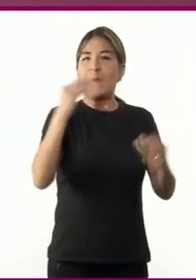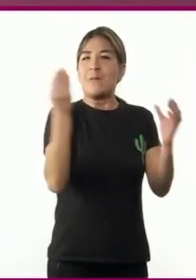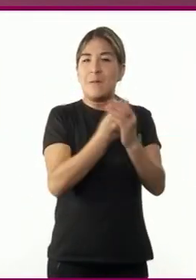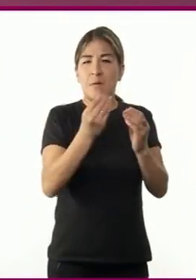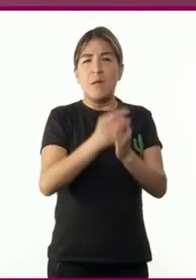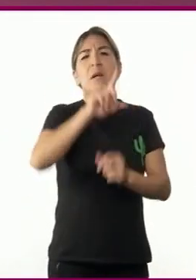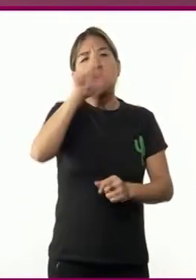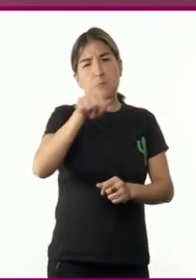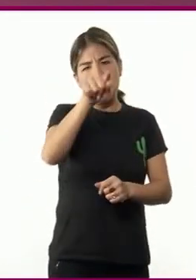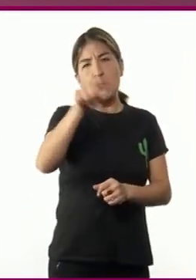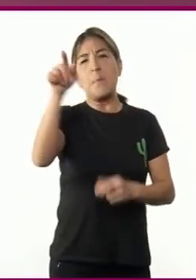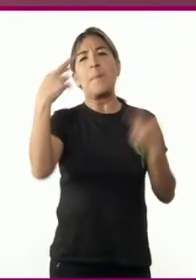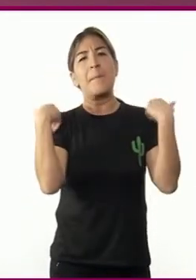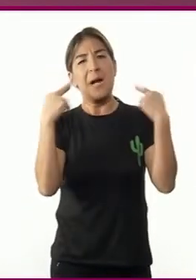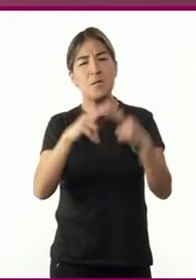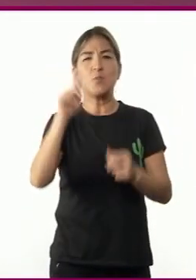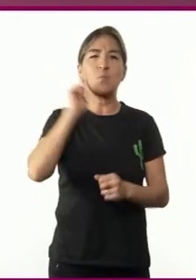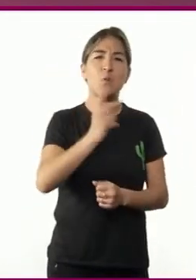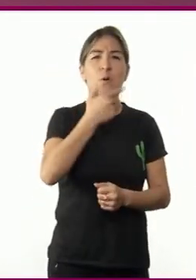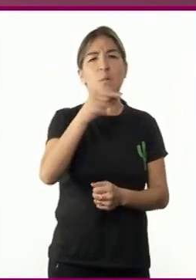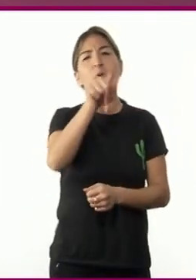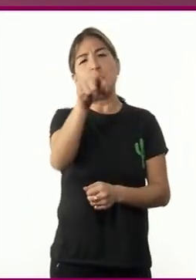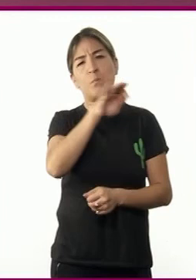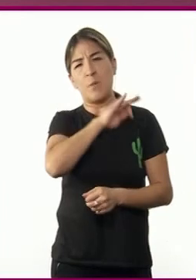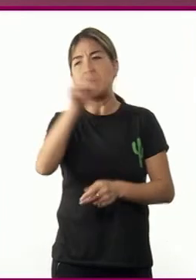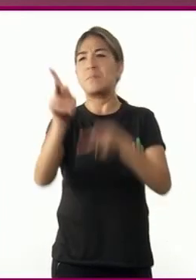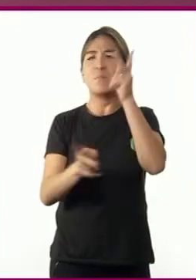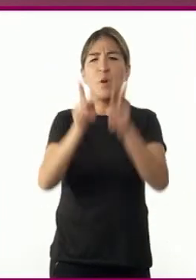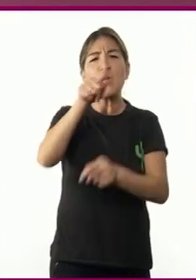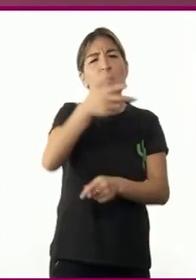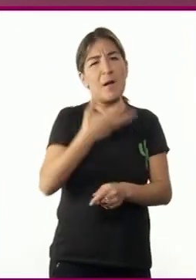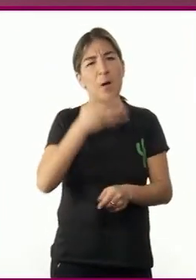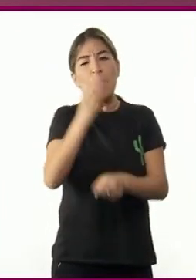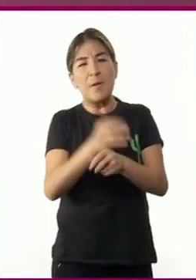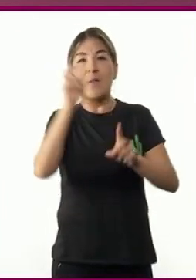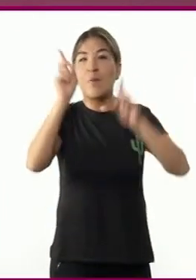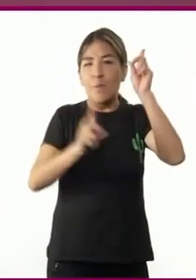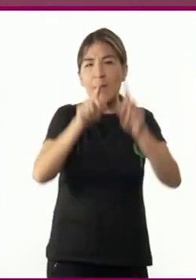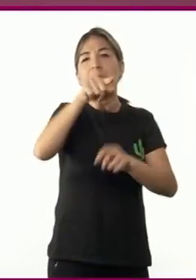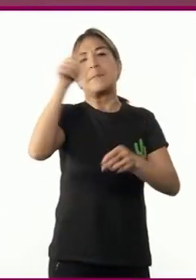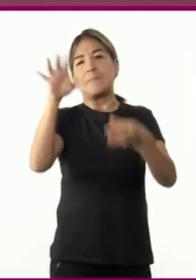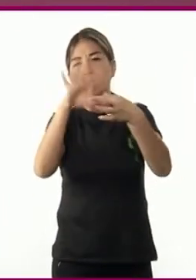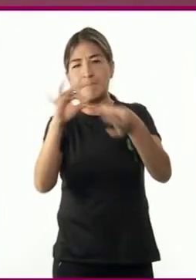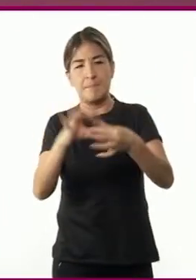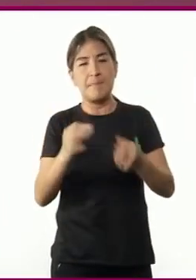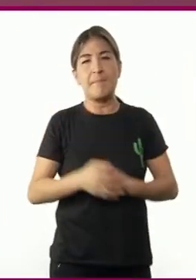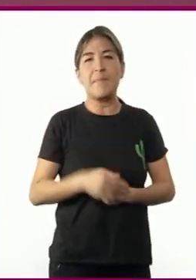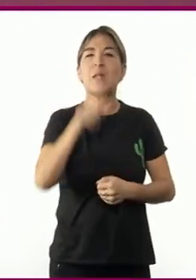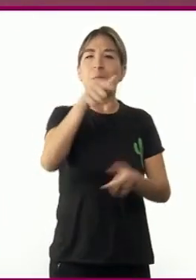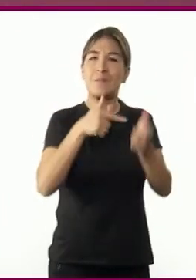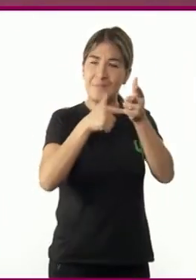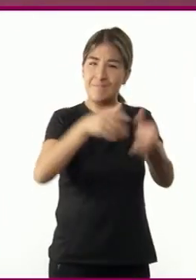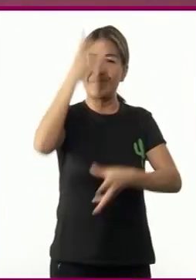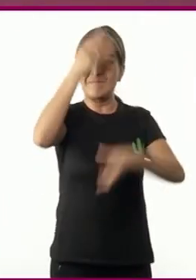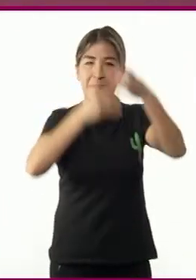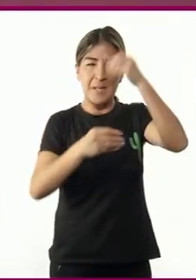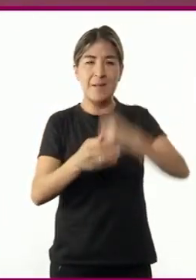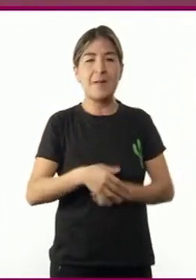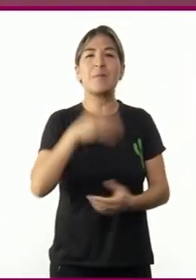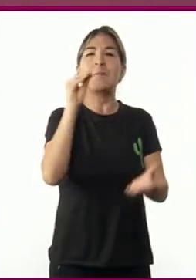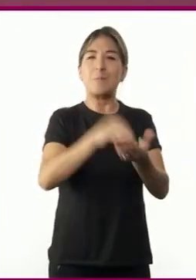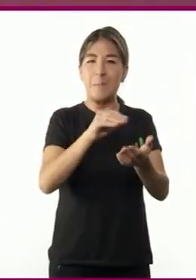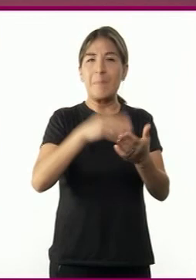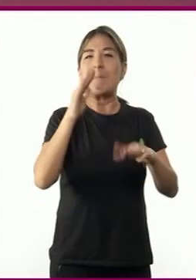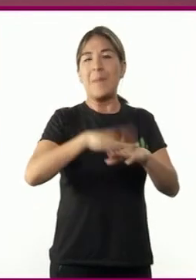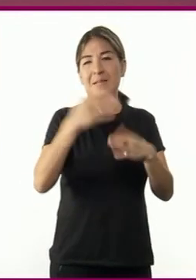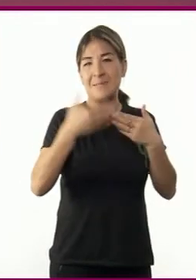comentar con su profesora o profesor las dudas que les hayan surgido. Sigan aprendiendo, ya que aún queda